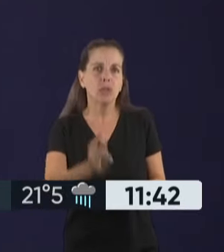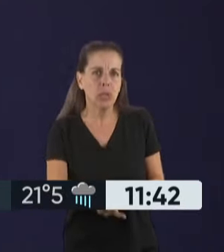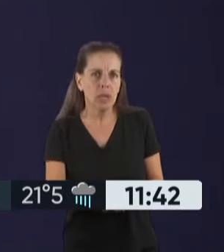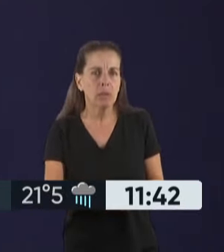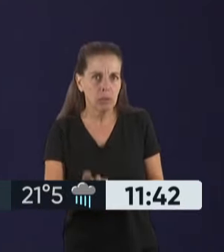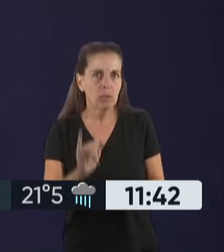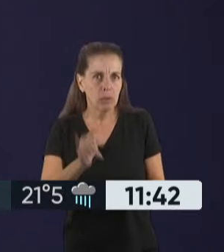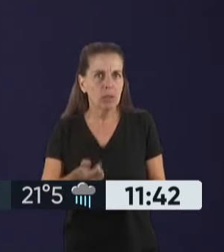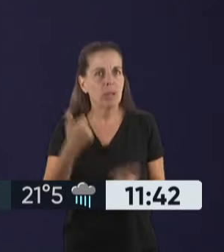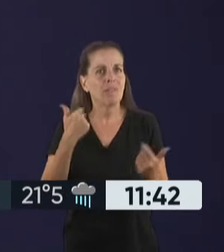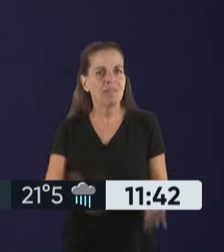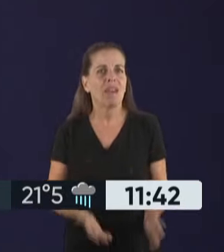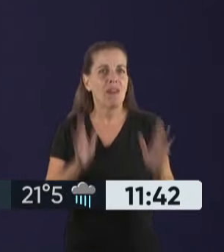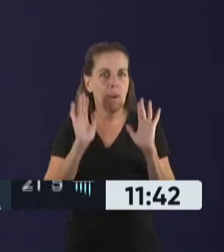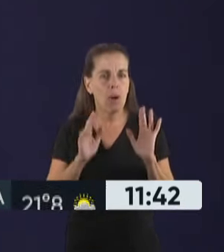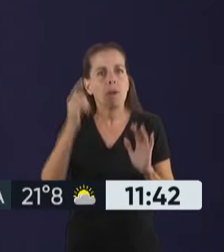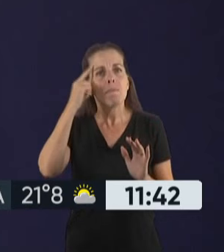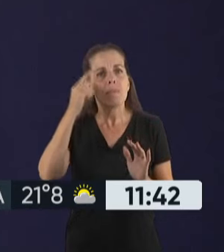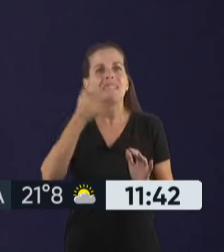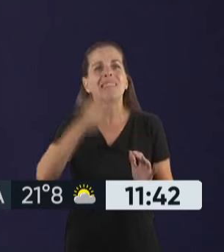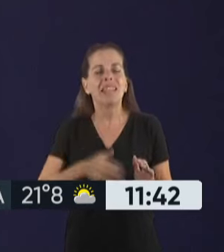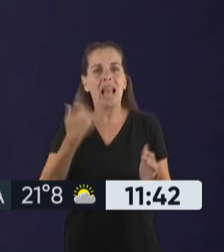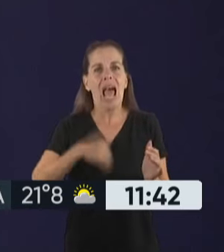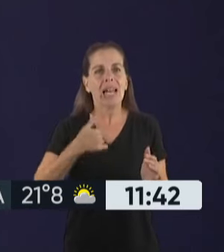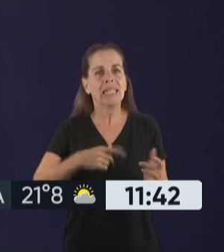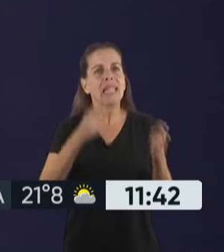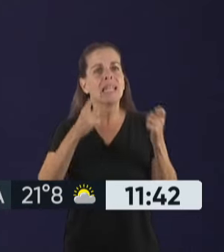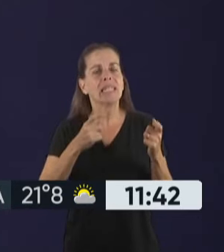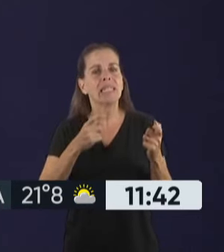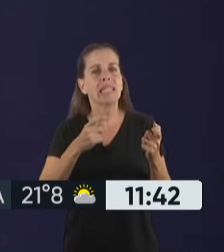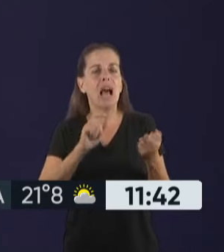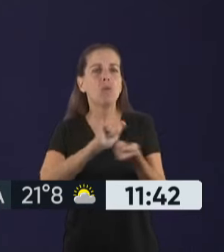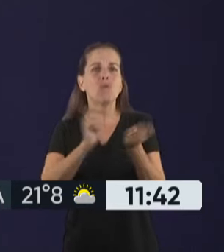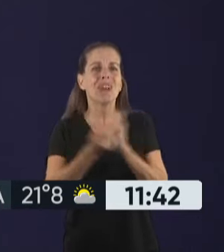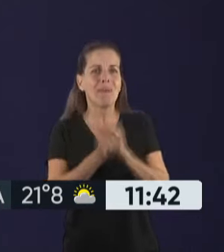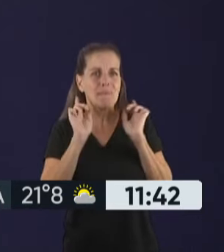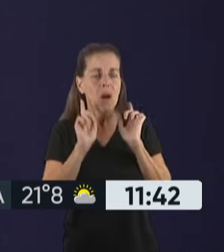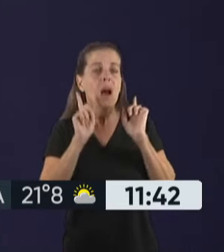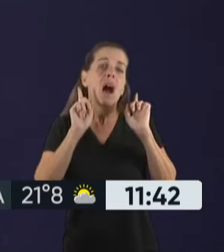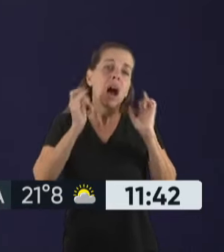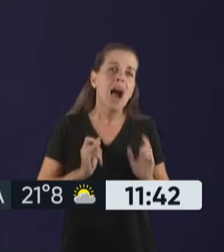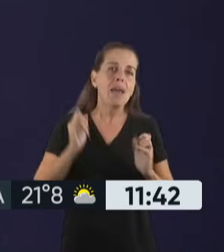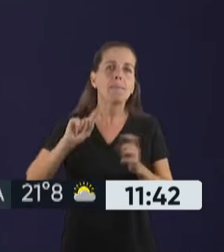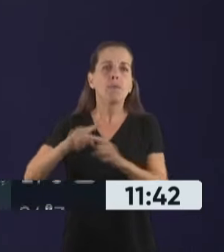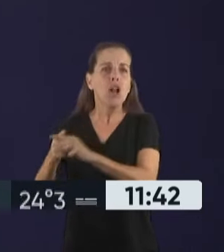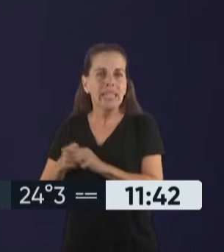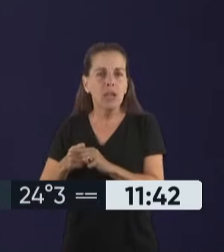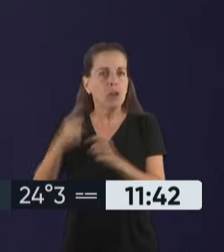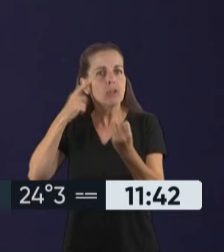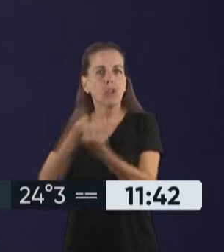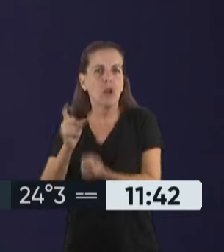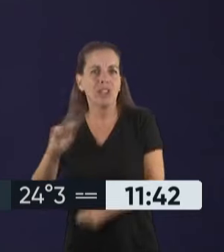efectivamente Argentina va quiere ir a un lugar distinto y están los que no y están los que no que